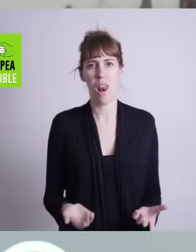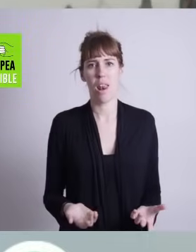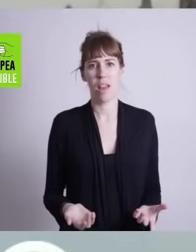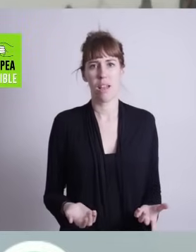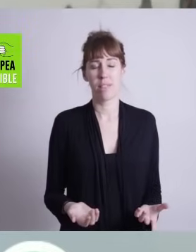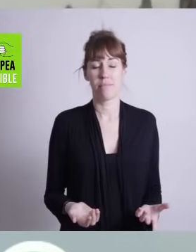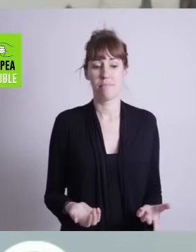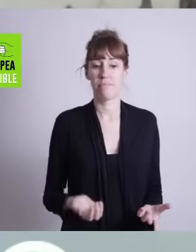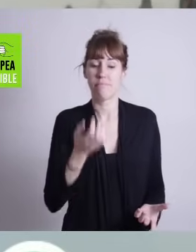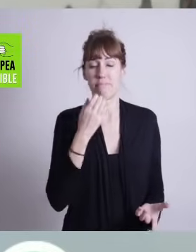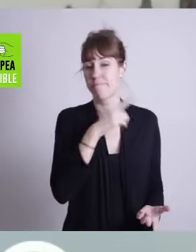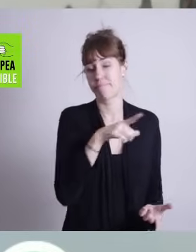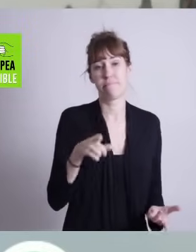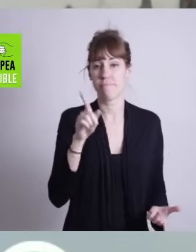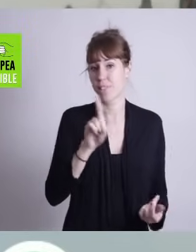Si no es así,